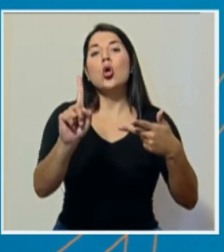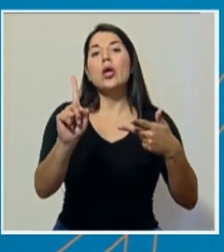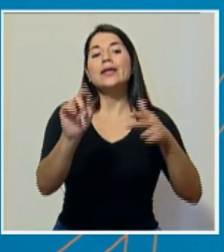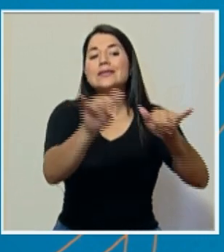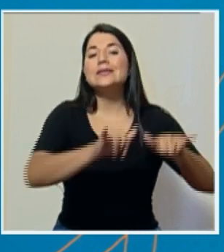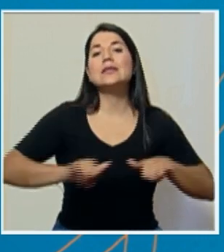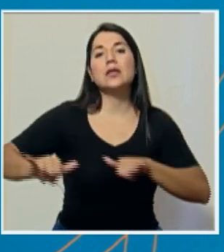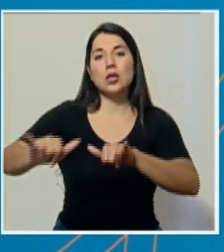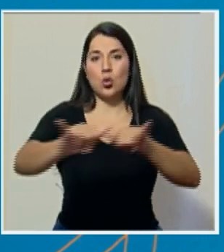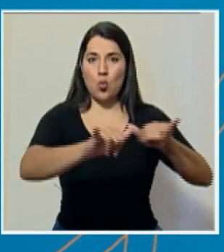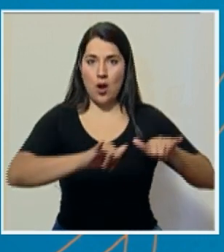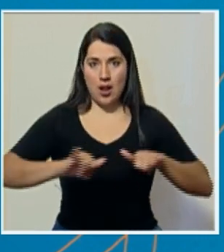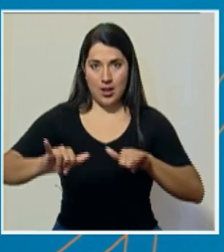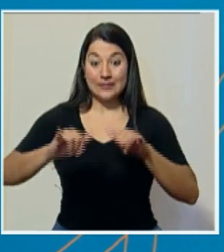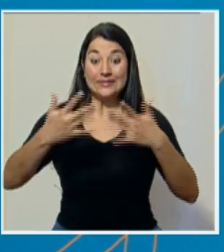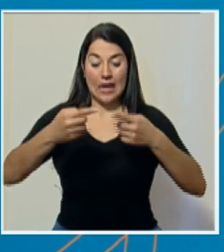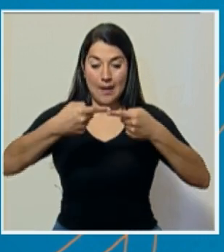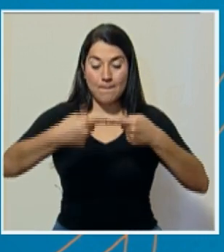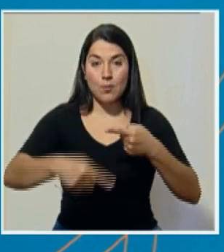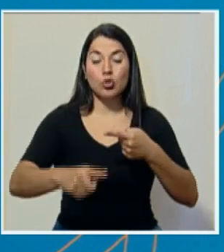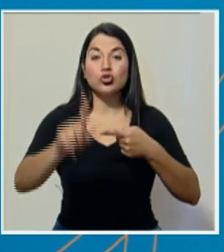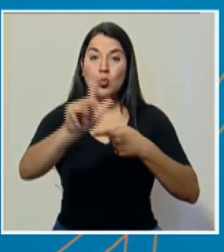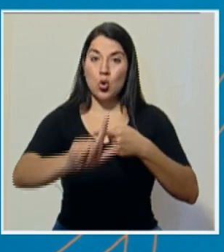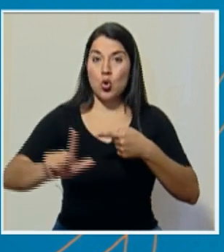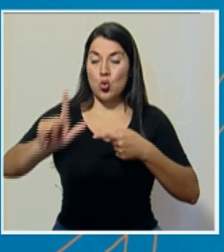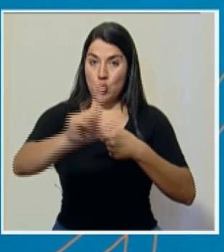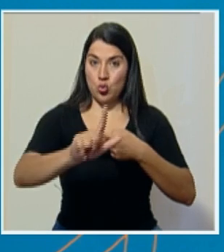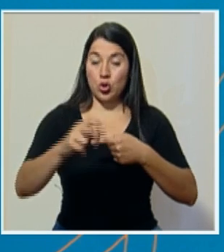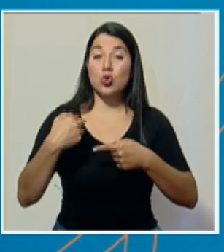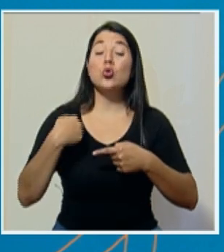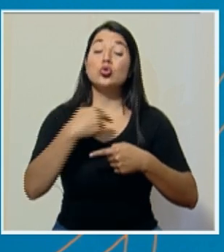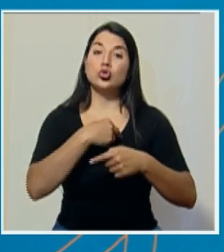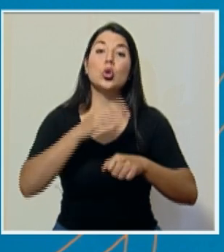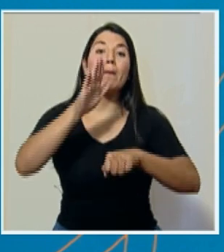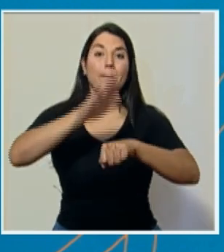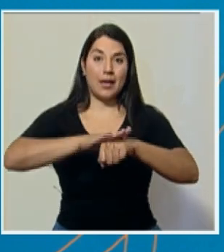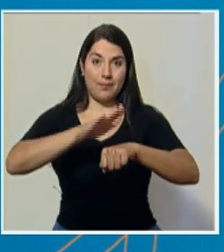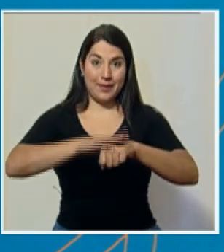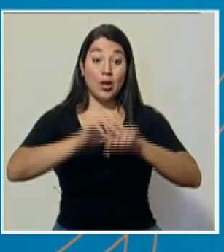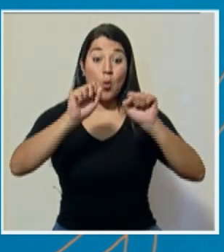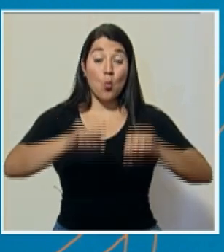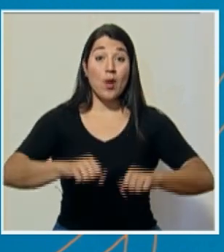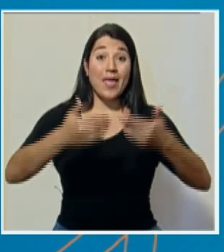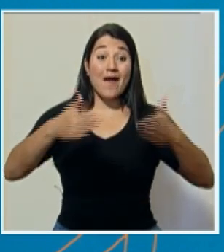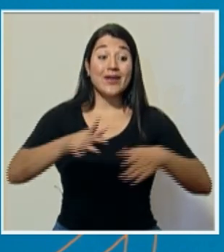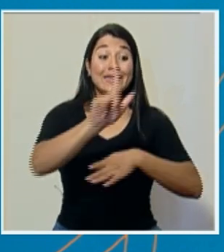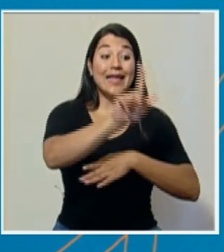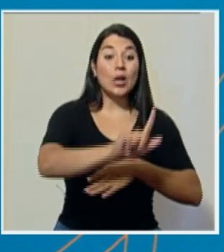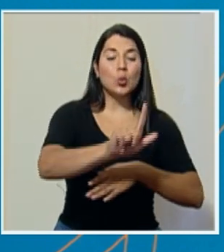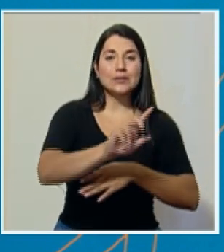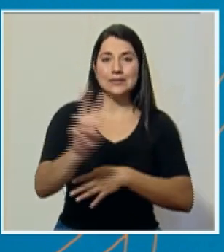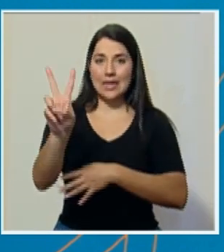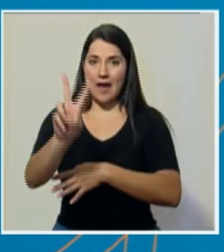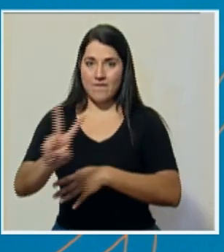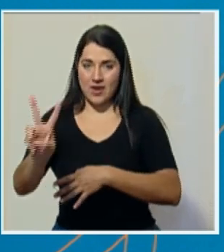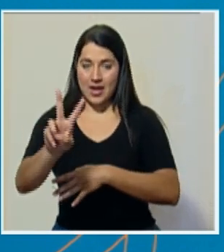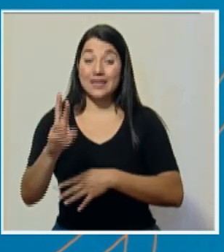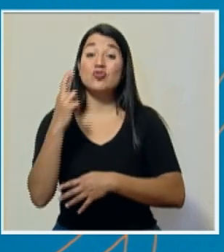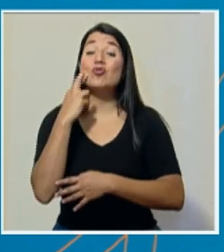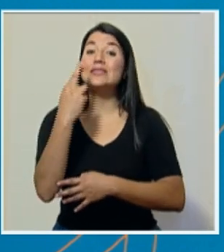¿verdad? Esto es a partir del próximo lunes. Estaríamos habilitando la operación de lunes al viernes de